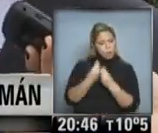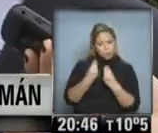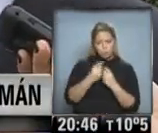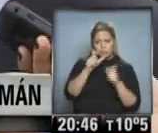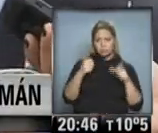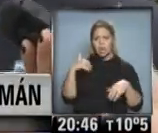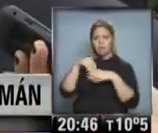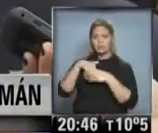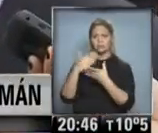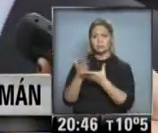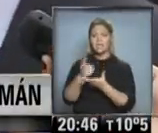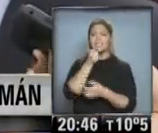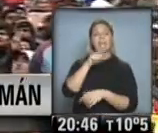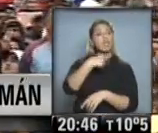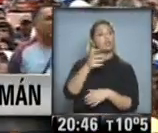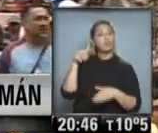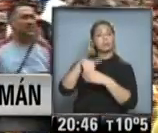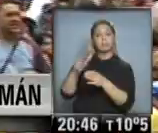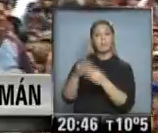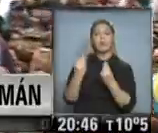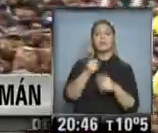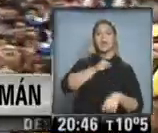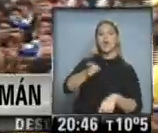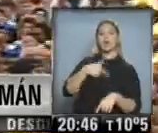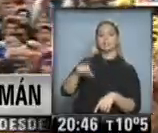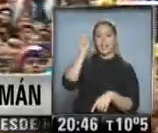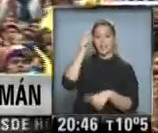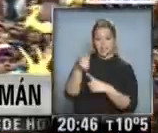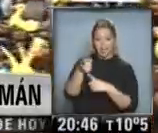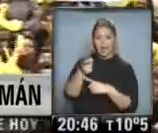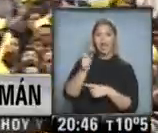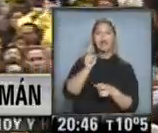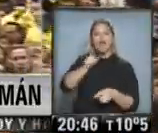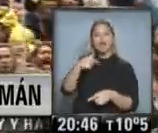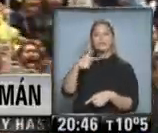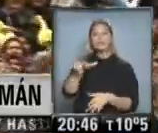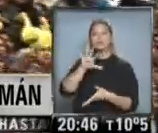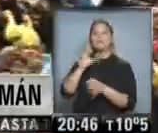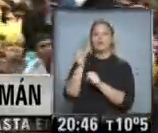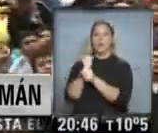espacio, y que si hay alguien que no está en este espacio es porque está en contra de nuestras ideas y de nuestras acciones.